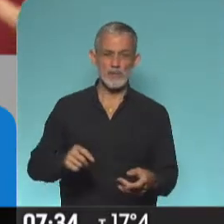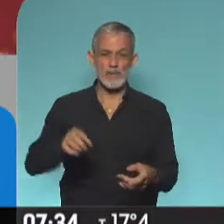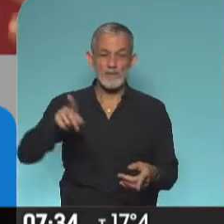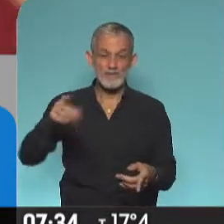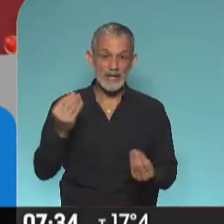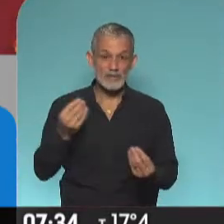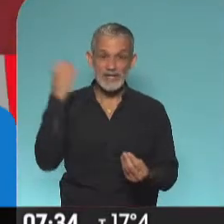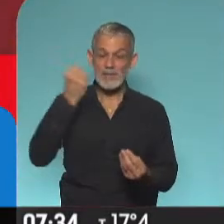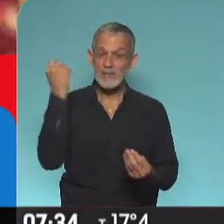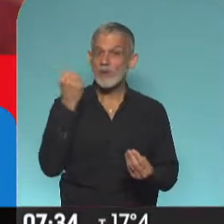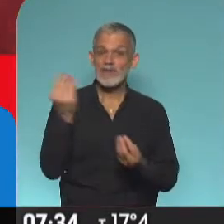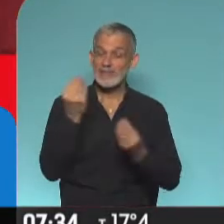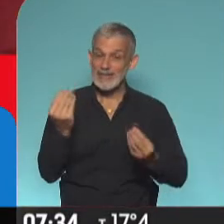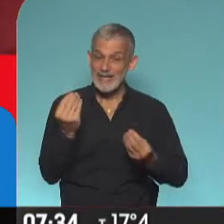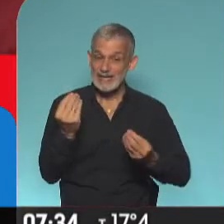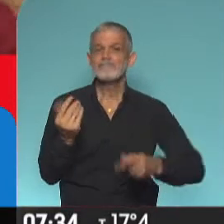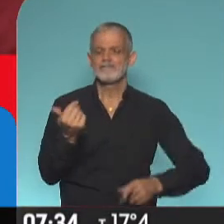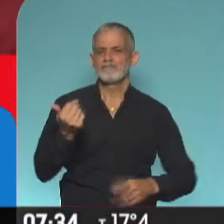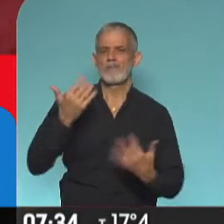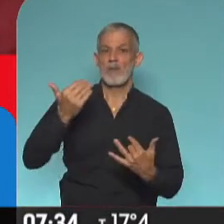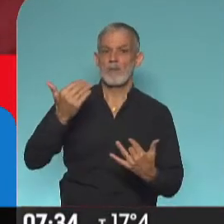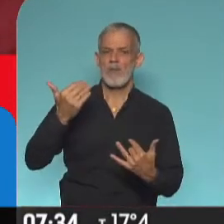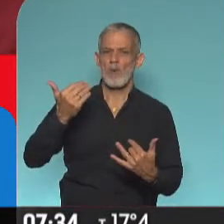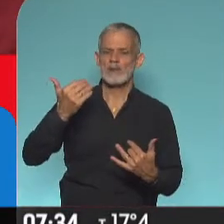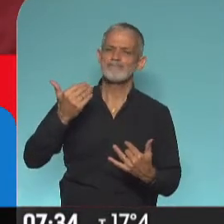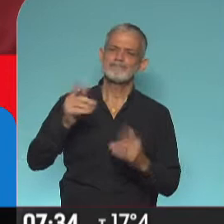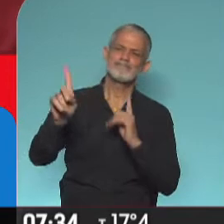parece que es muy importante poder